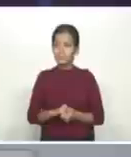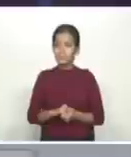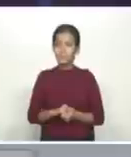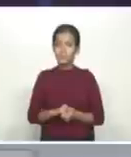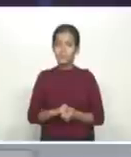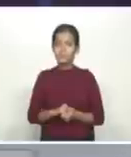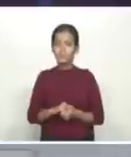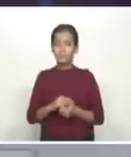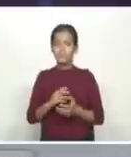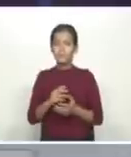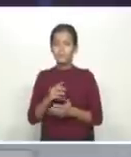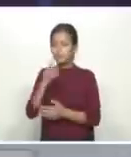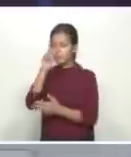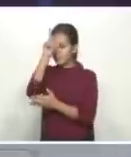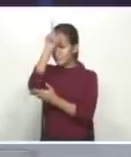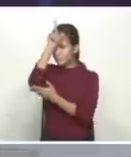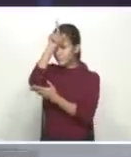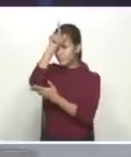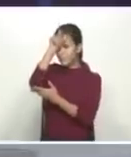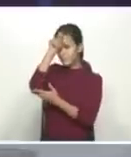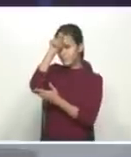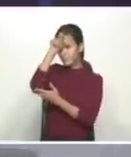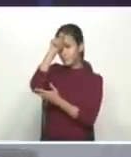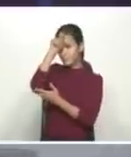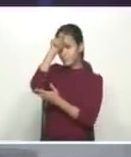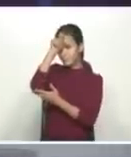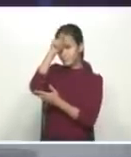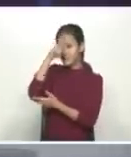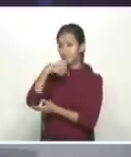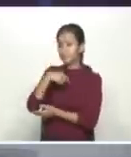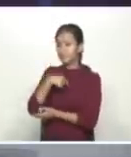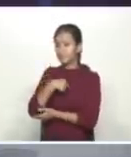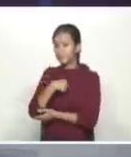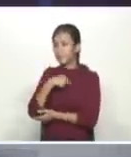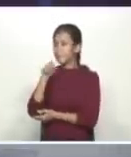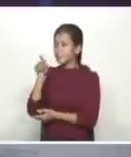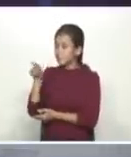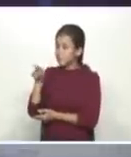y se hizo un interrogante que yo en muchos momentos creo que la presidenta